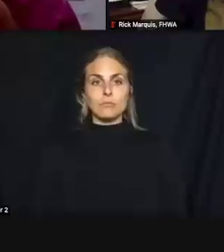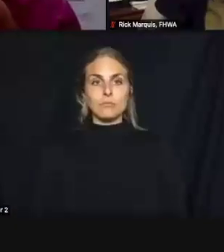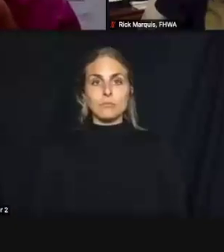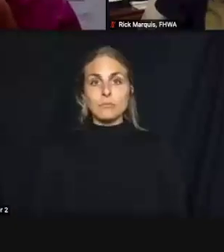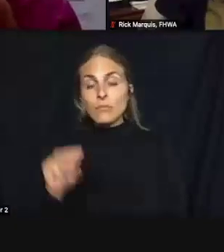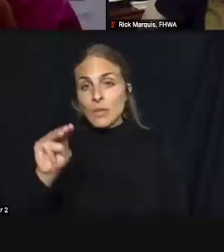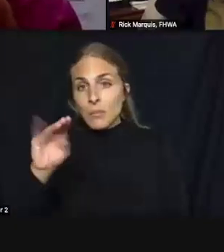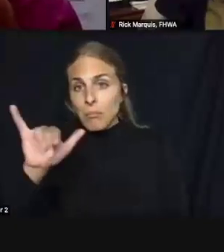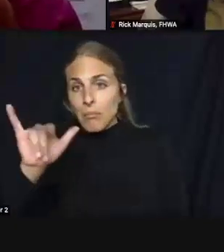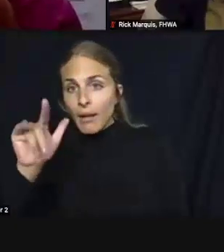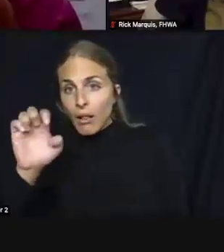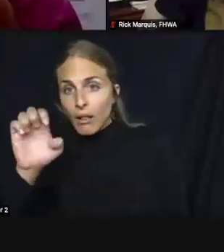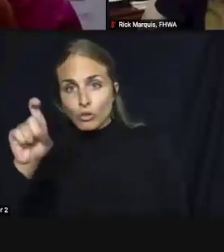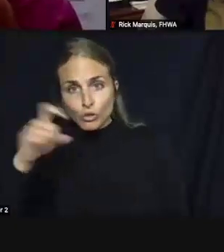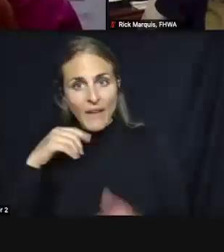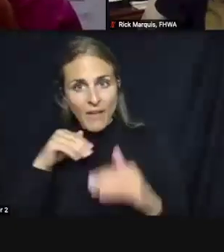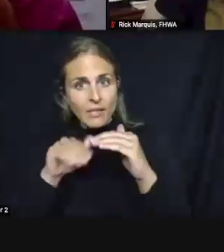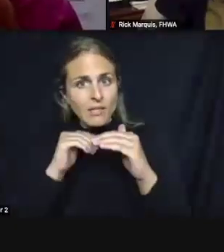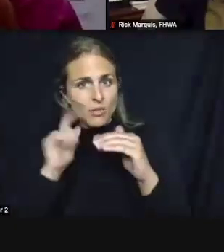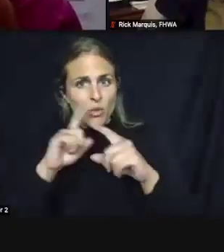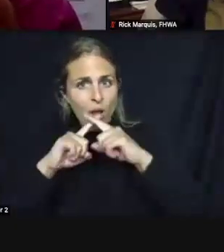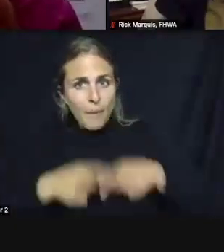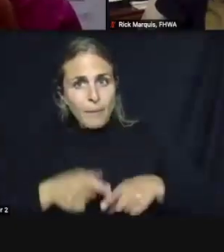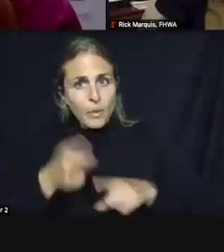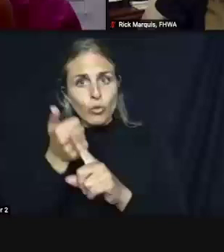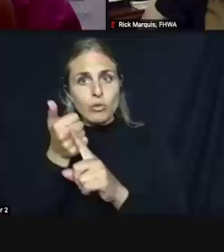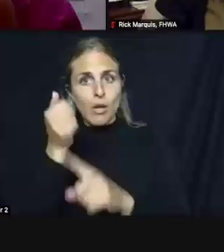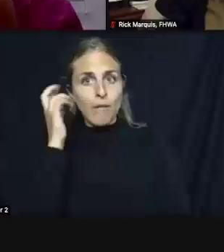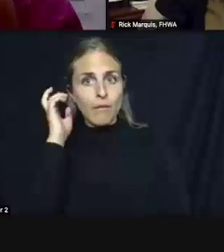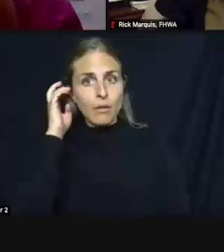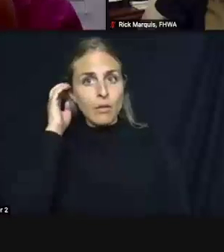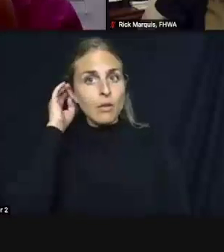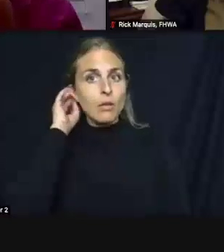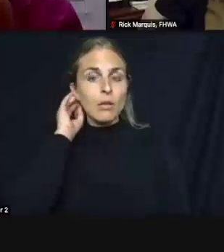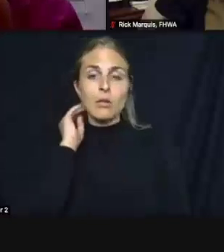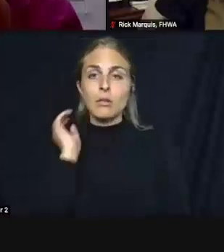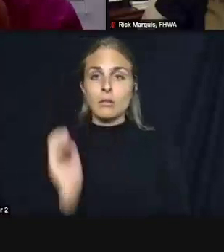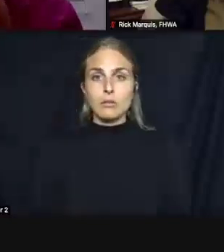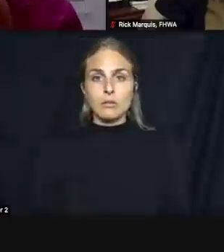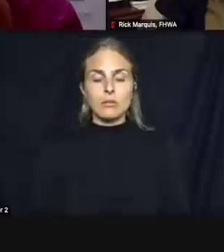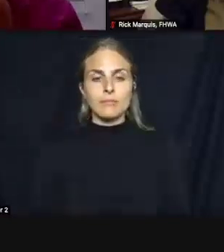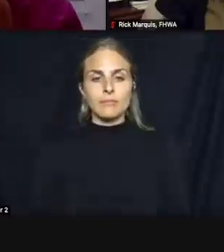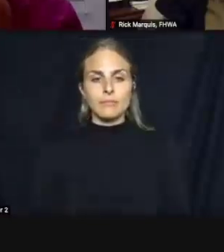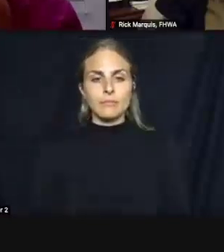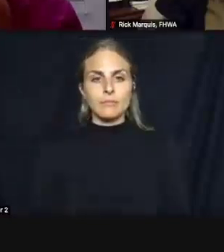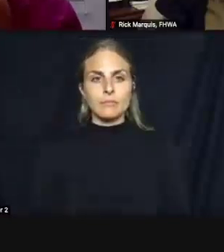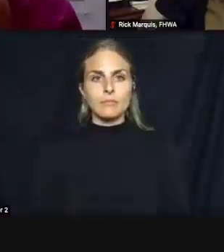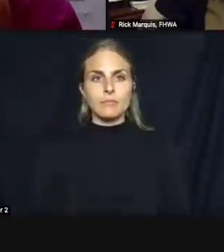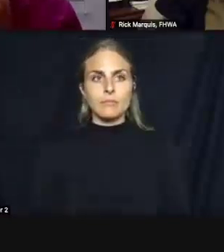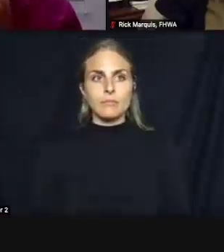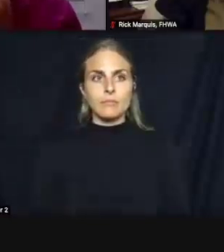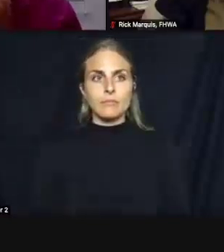Michael Bourne, you should have access to unmute yourself. Michael Bourne, por favor, active su micrófono.